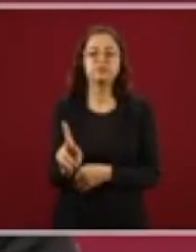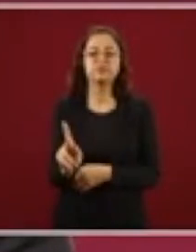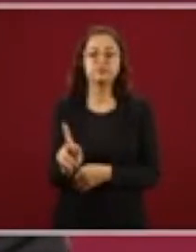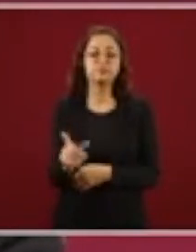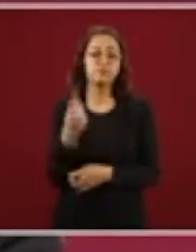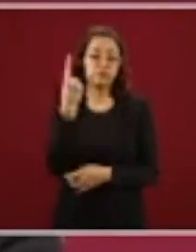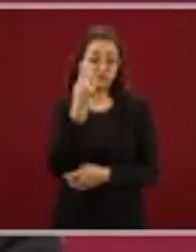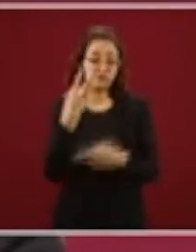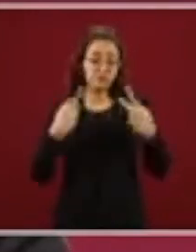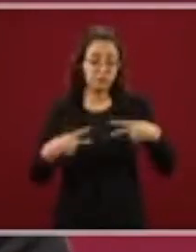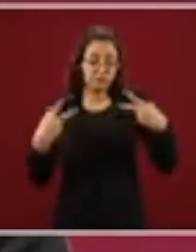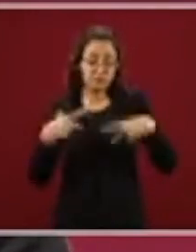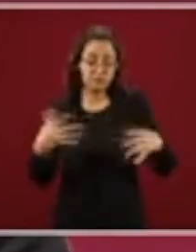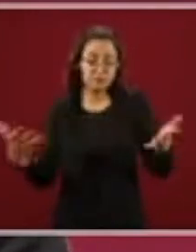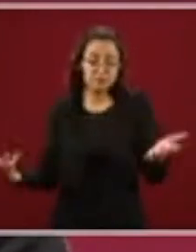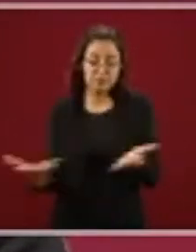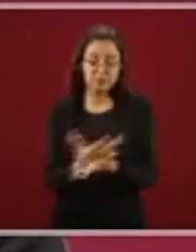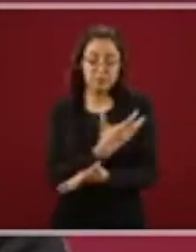ganara